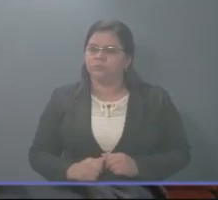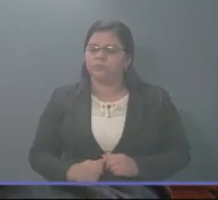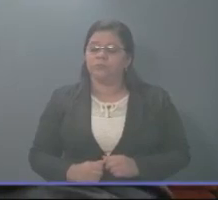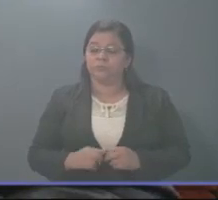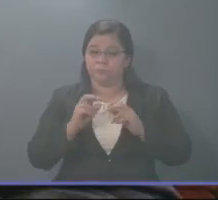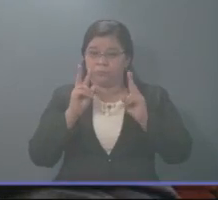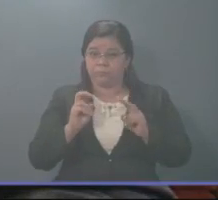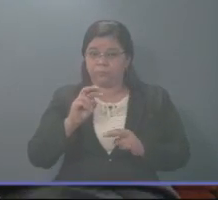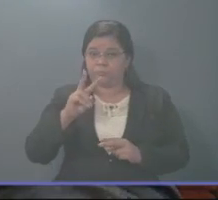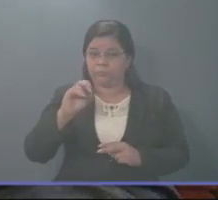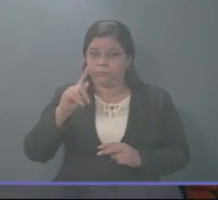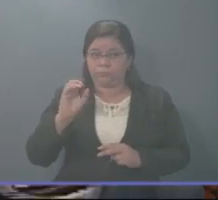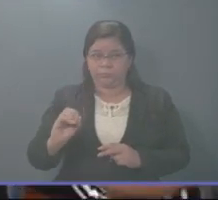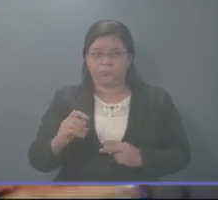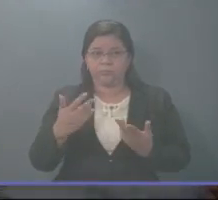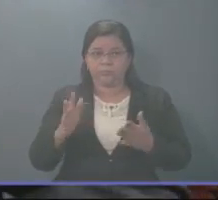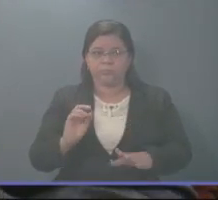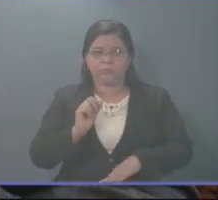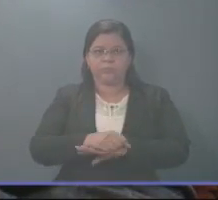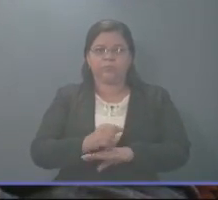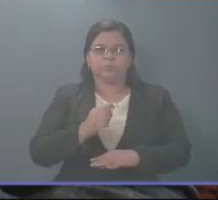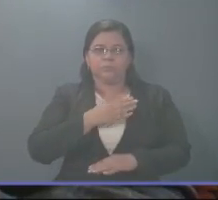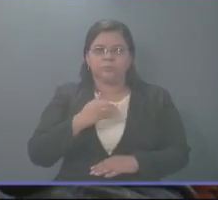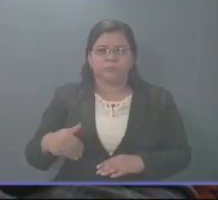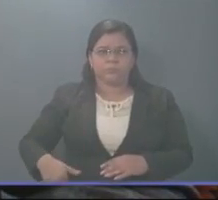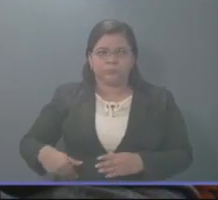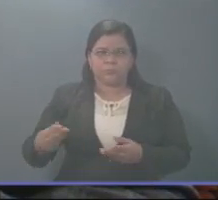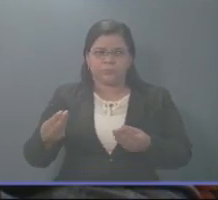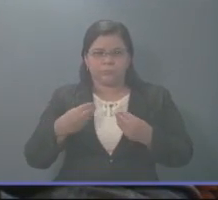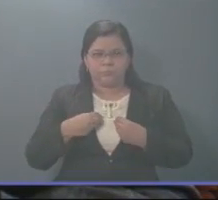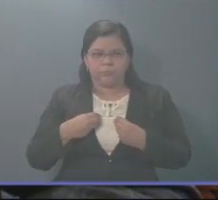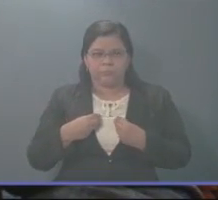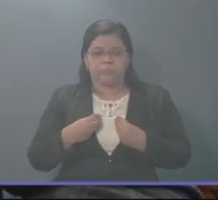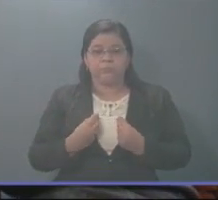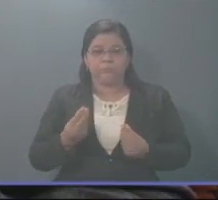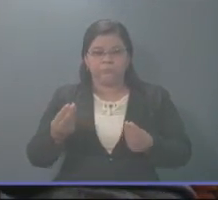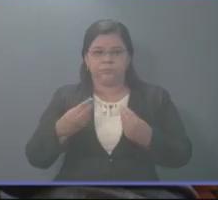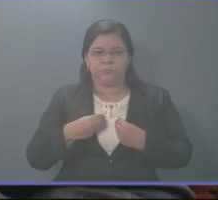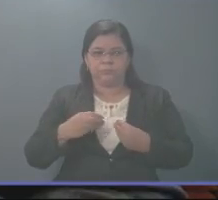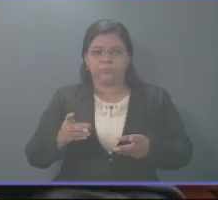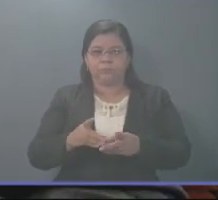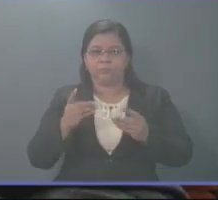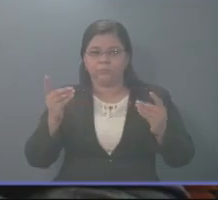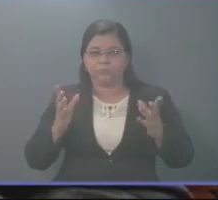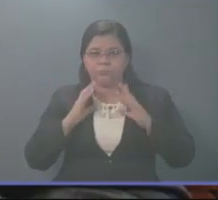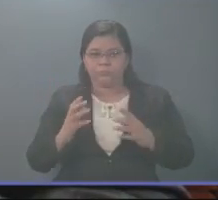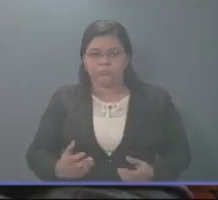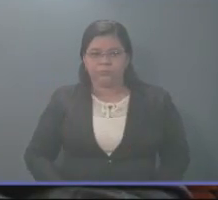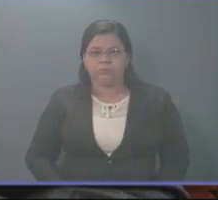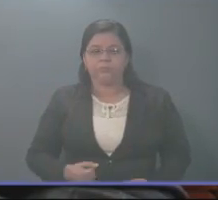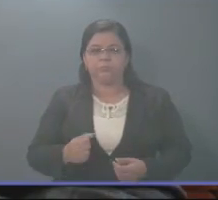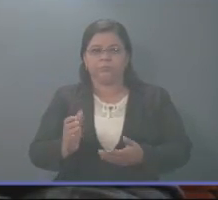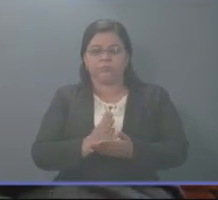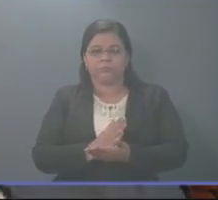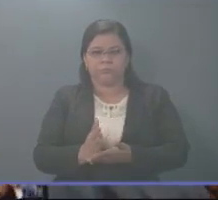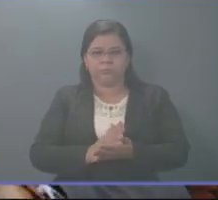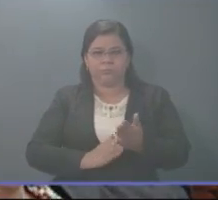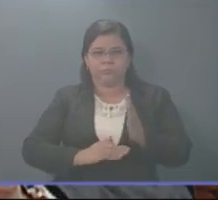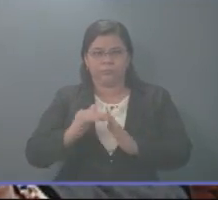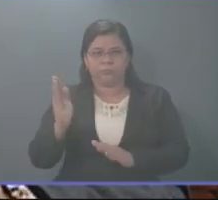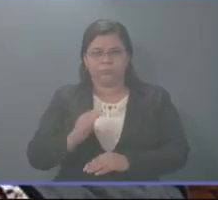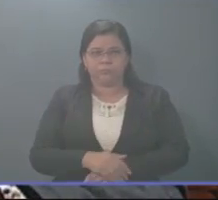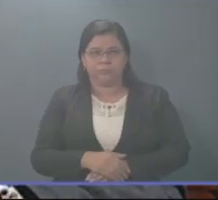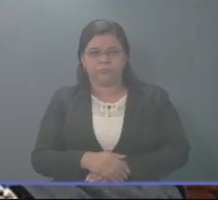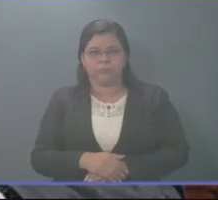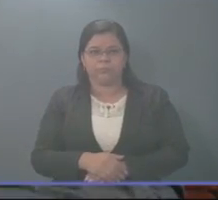Respecto al veto, se ha superado, el documento se le manda al presidente, será él quien tiene que enviarlo a publicar al Diario Oficial sin consultar a otra instancia. Si él no lo